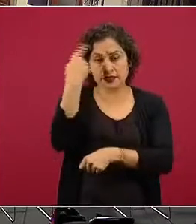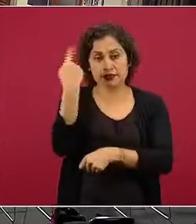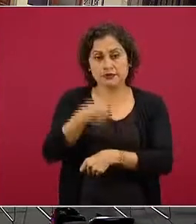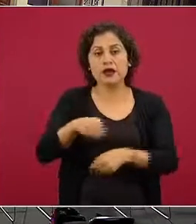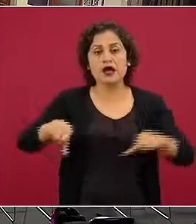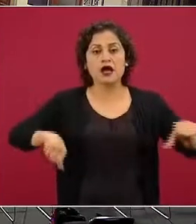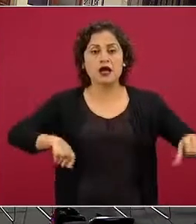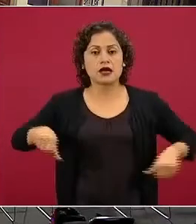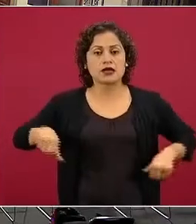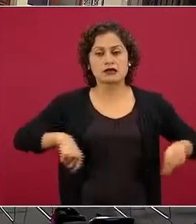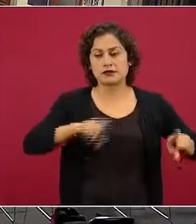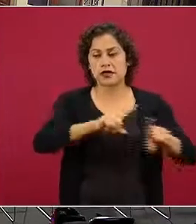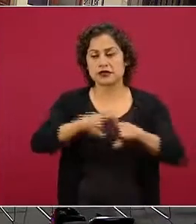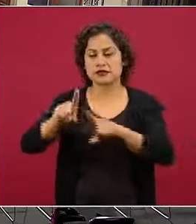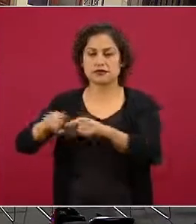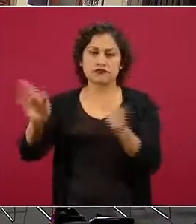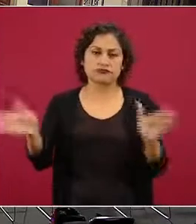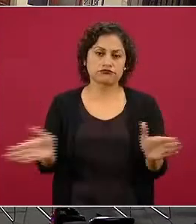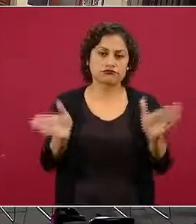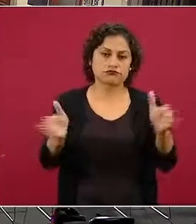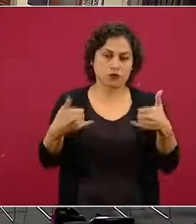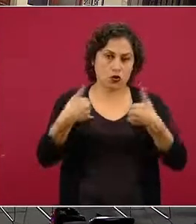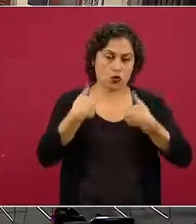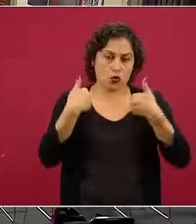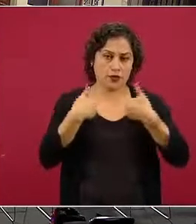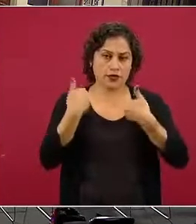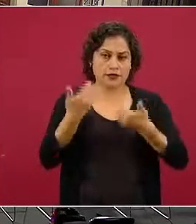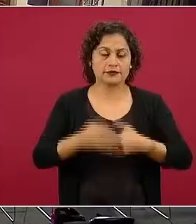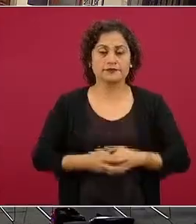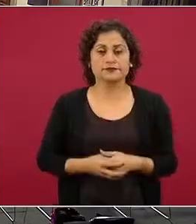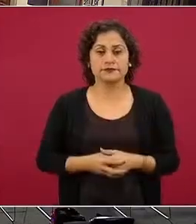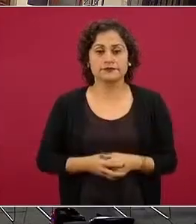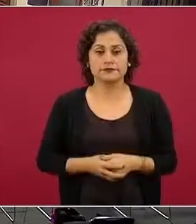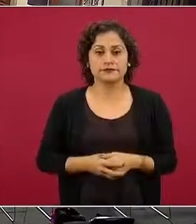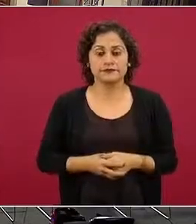hacer en favor de la adolescencia.